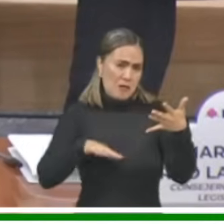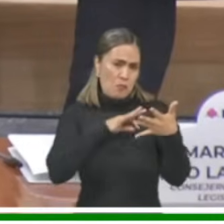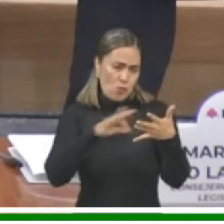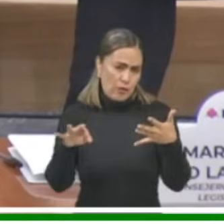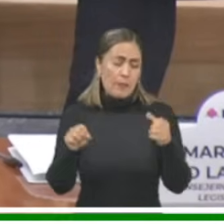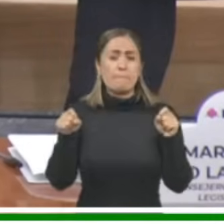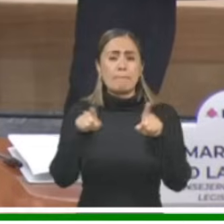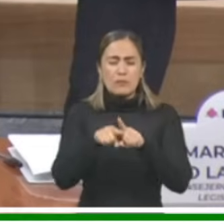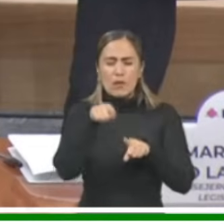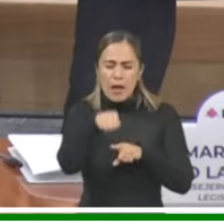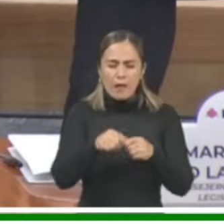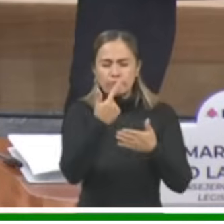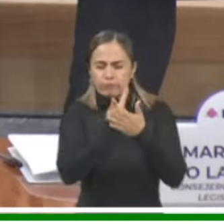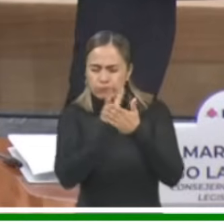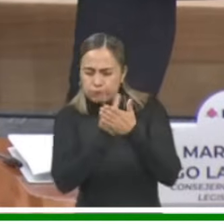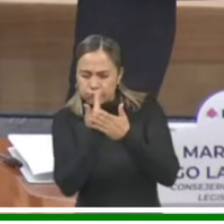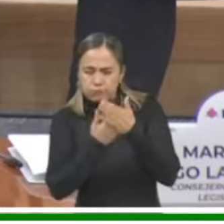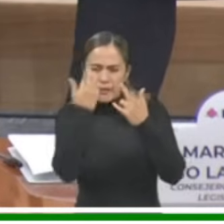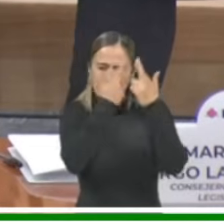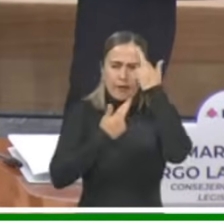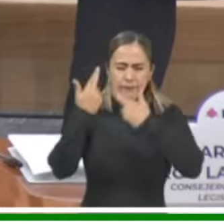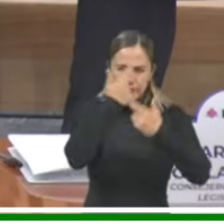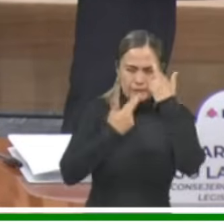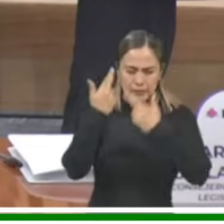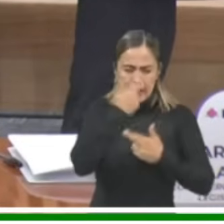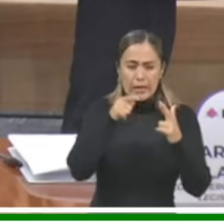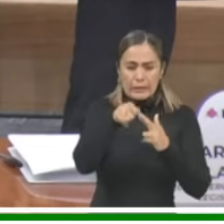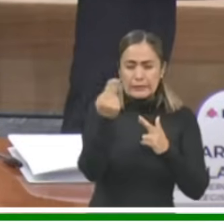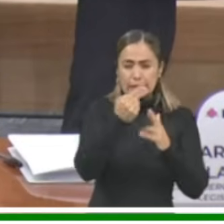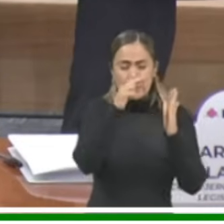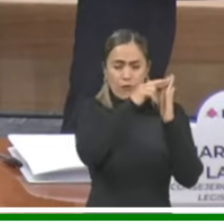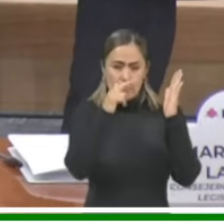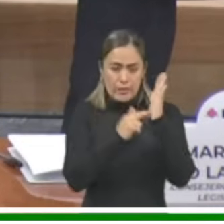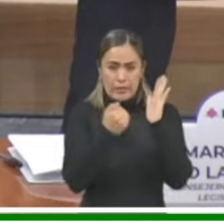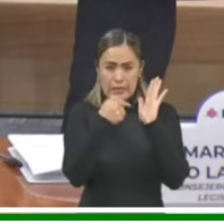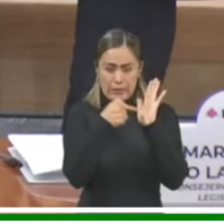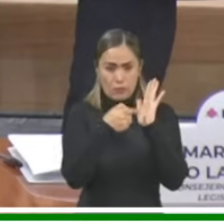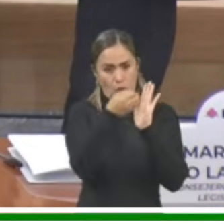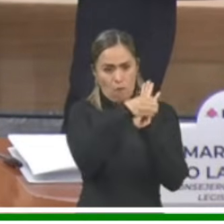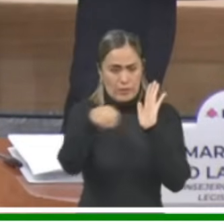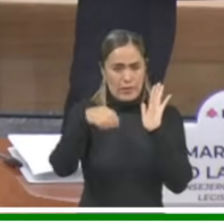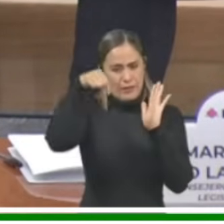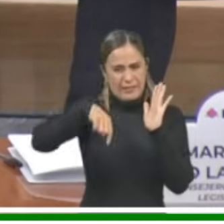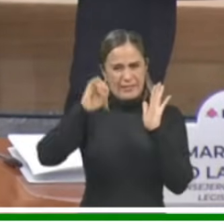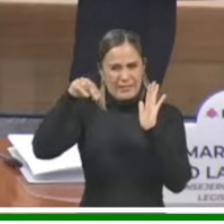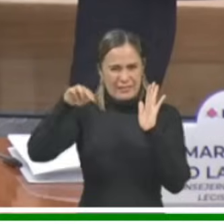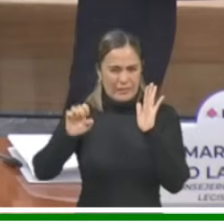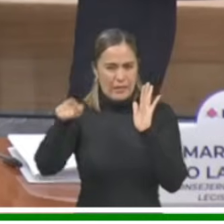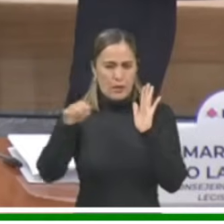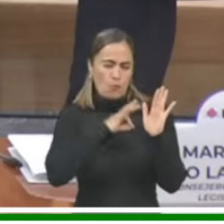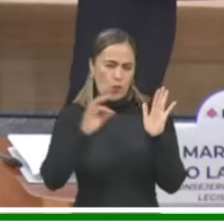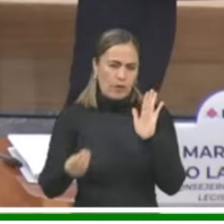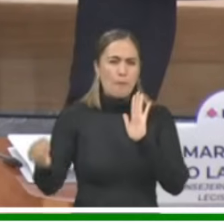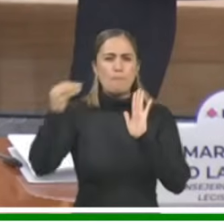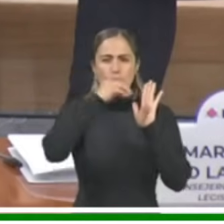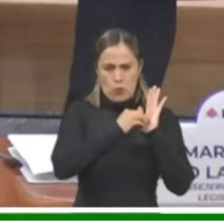fiscalización, se estima indispensable hacer ejercer la facultad reglamentaria con la que goza este órgano electoral para determinar las medidas